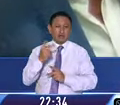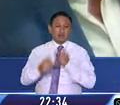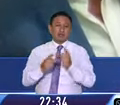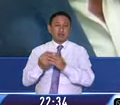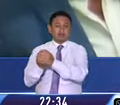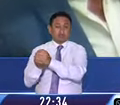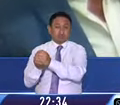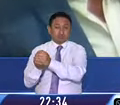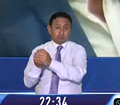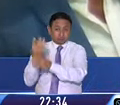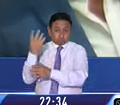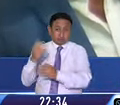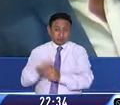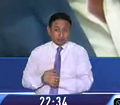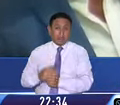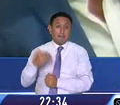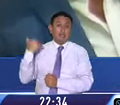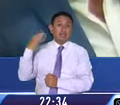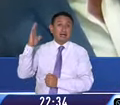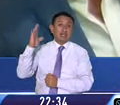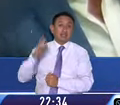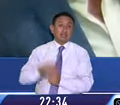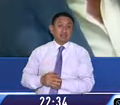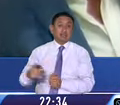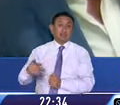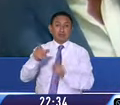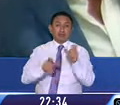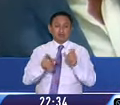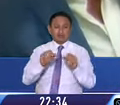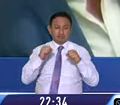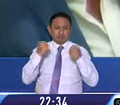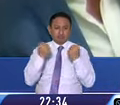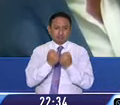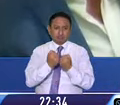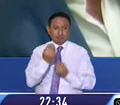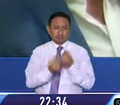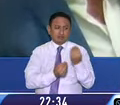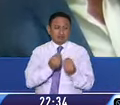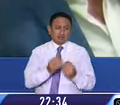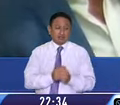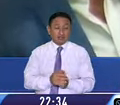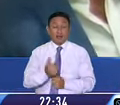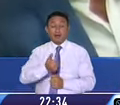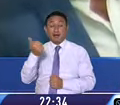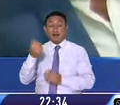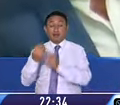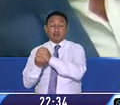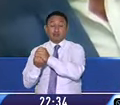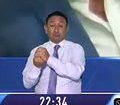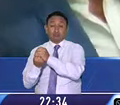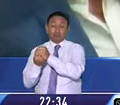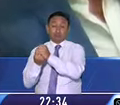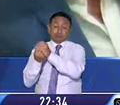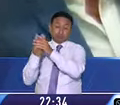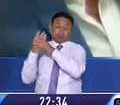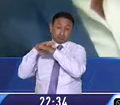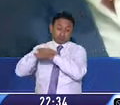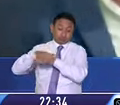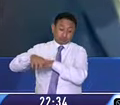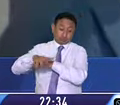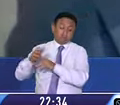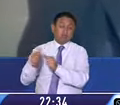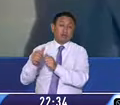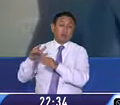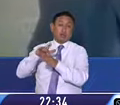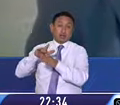eruptivos, pero mucho más con el comportamiento de la sociedad al ser el impacto de una erupción y la gestión del riesgo asociado